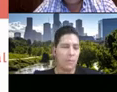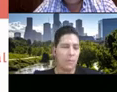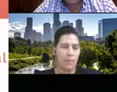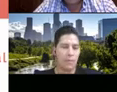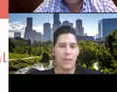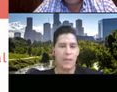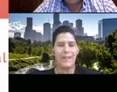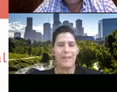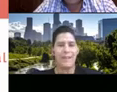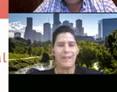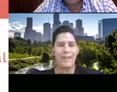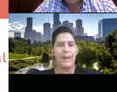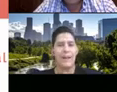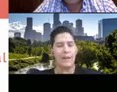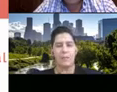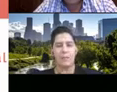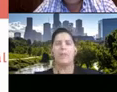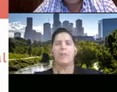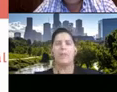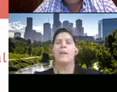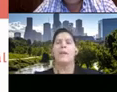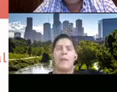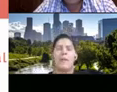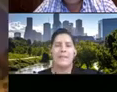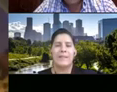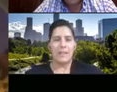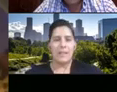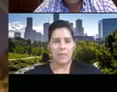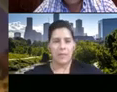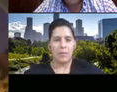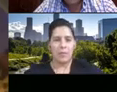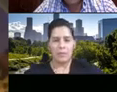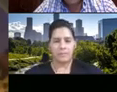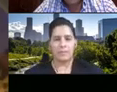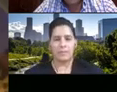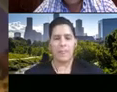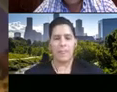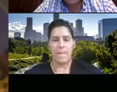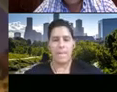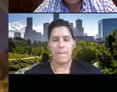es agregarles la renta del automóvil. Siguiente, por favor, Lourdes.